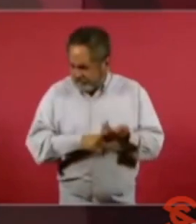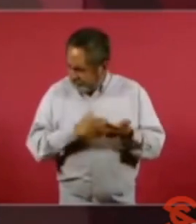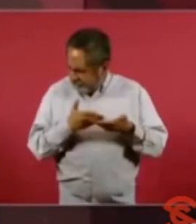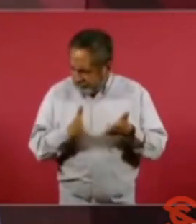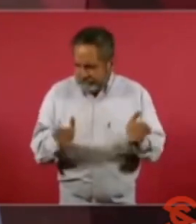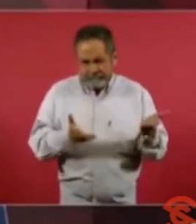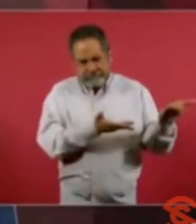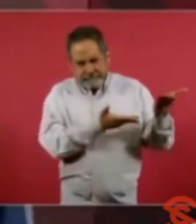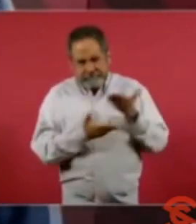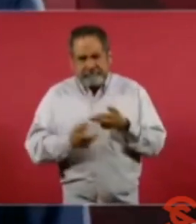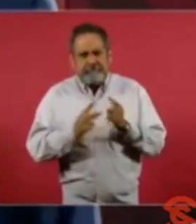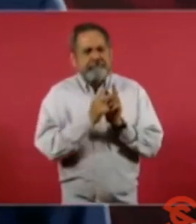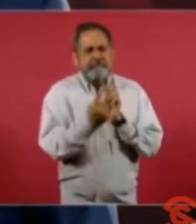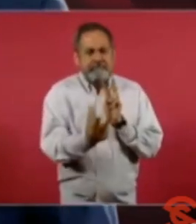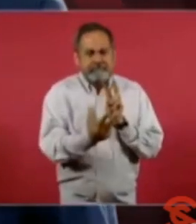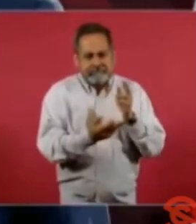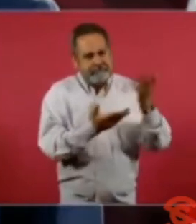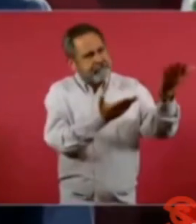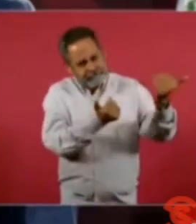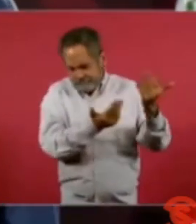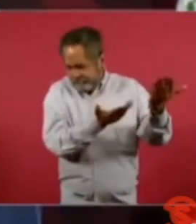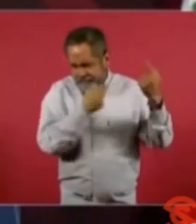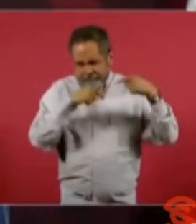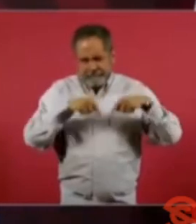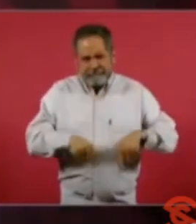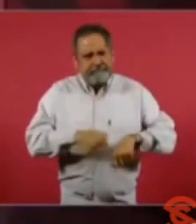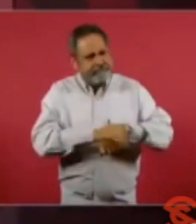son nuestros vecinos